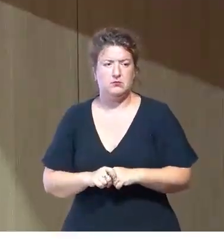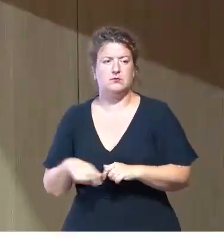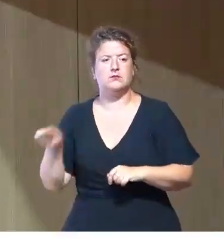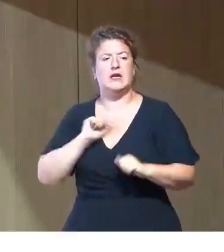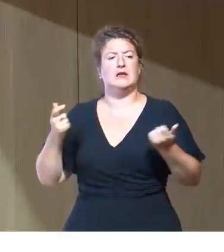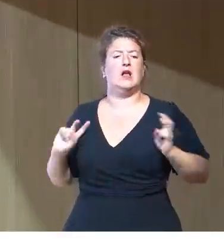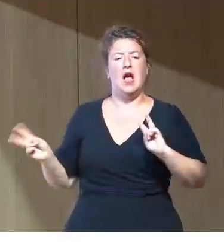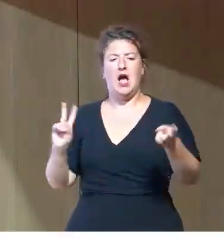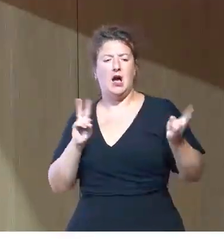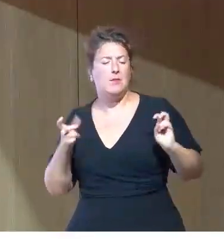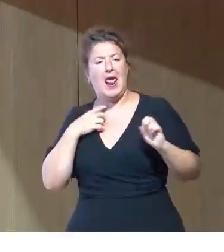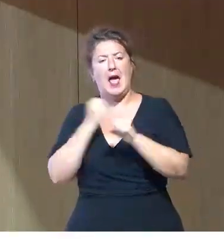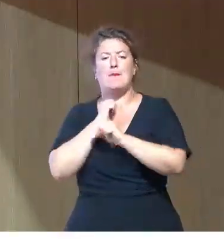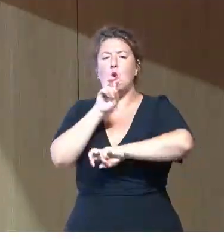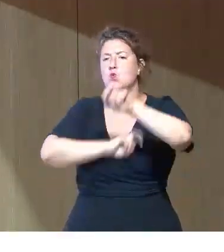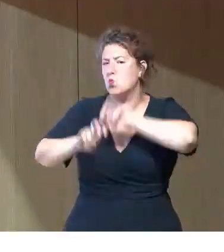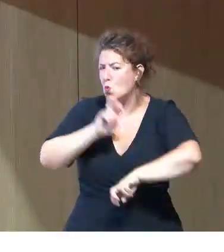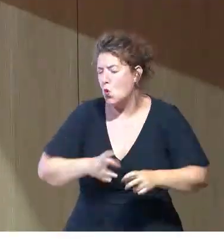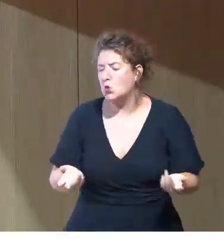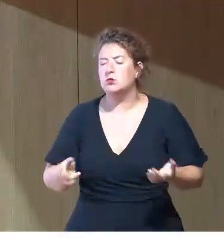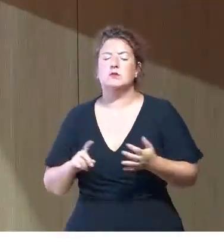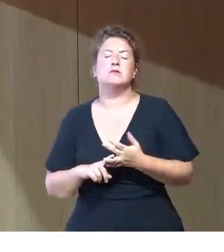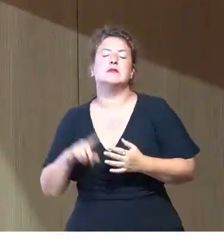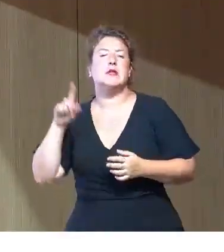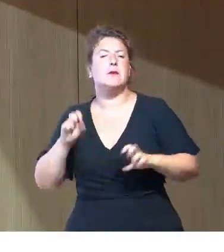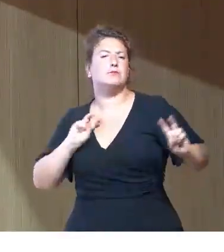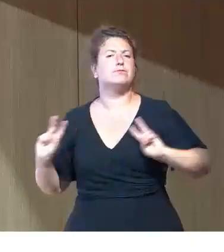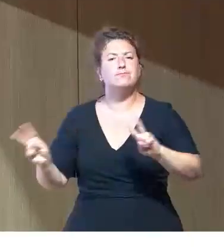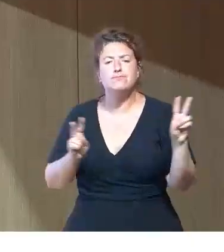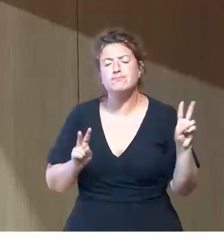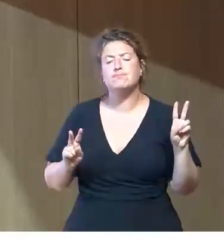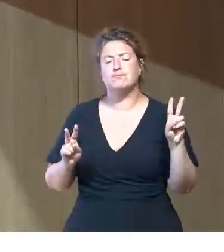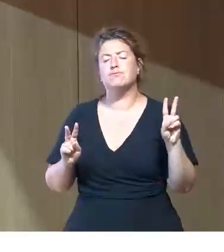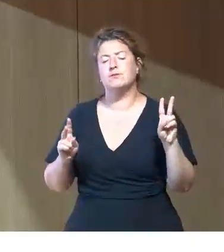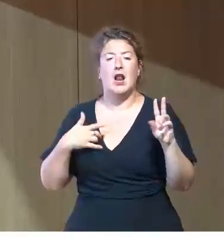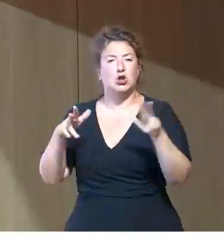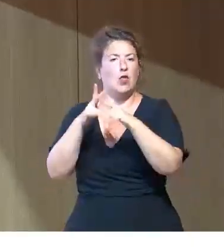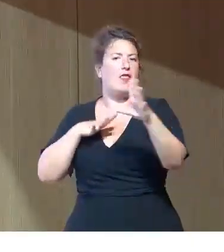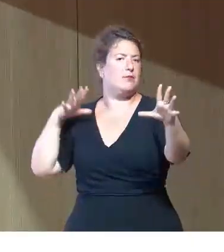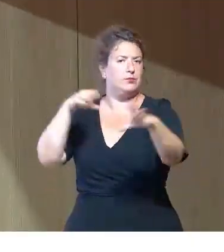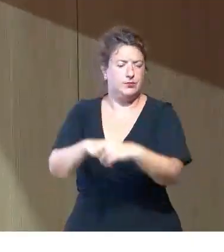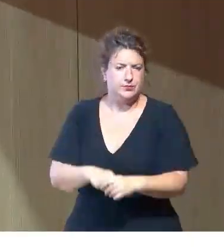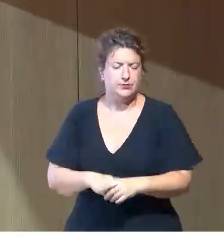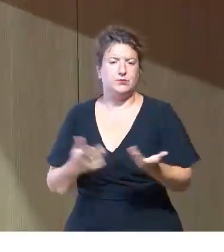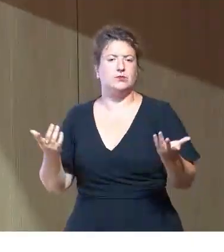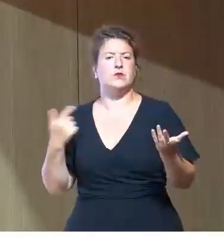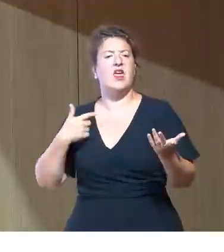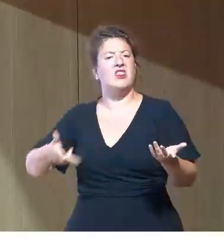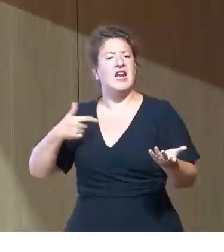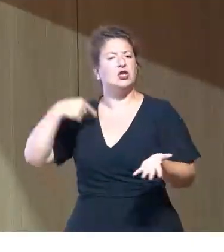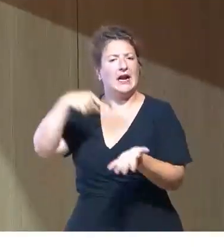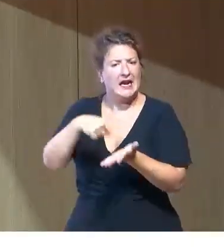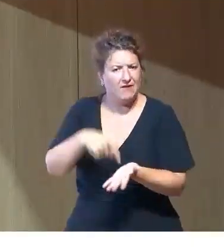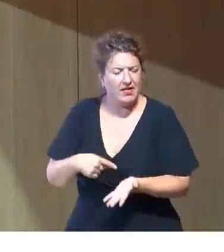proactivos en La Búsqueda de empleo que también sean proactivos en su incorporación a la sociedad en la reivindicación de sus derechos